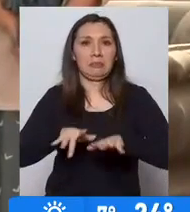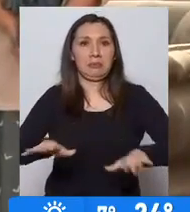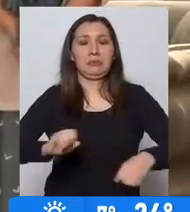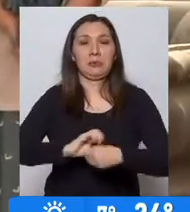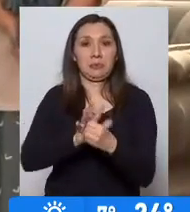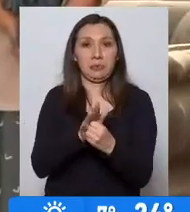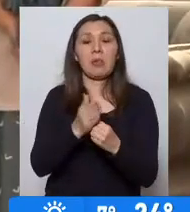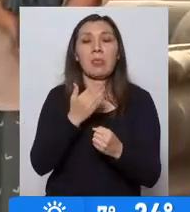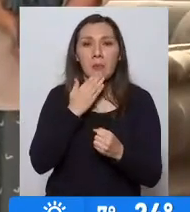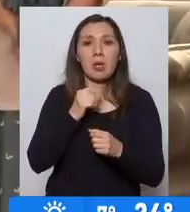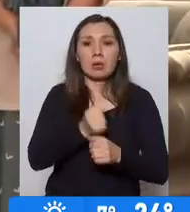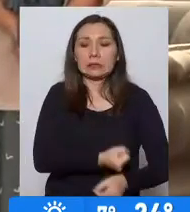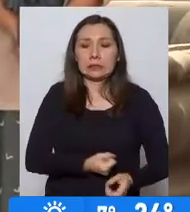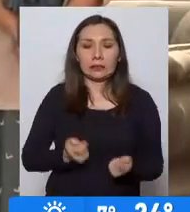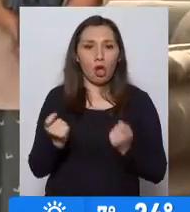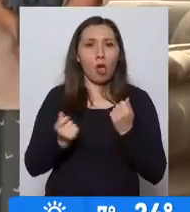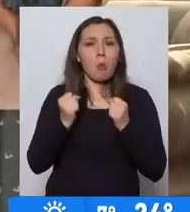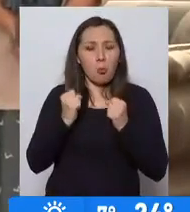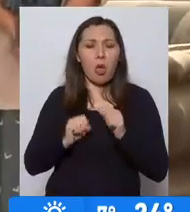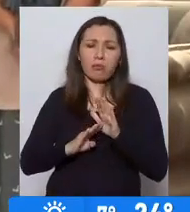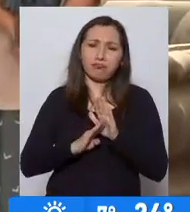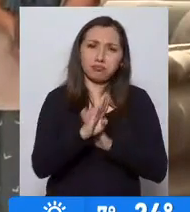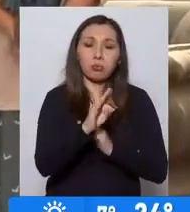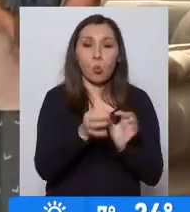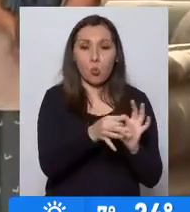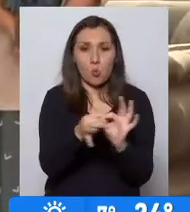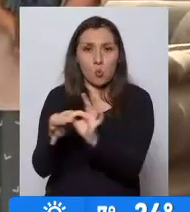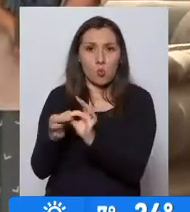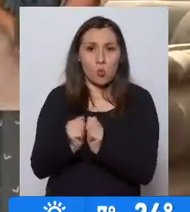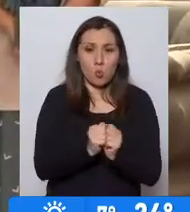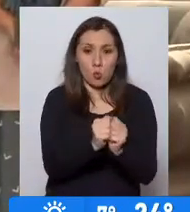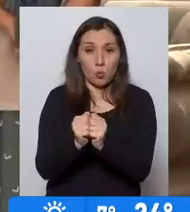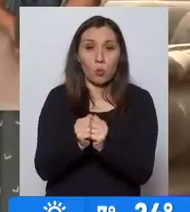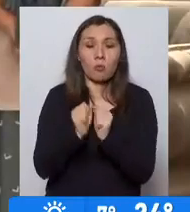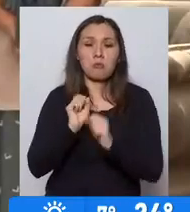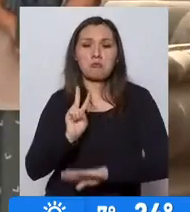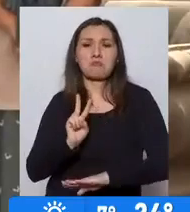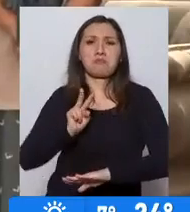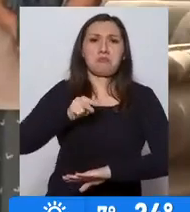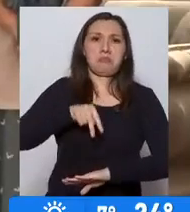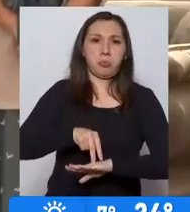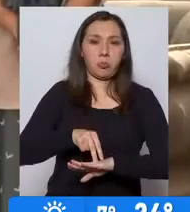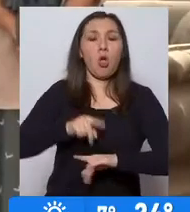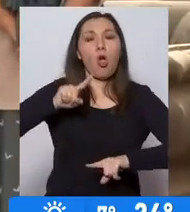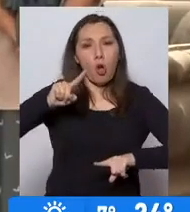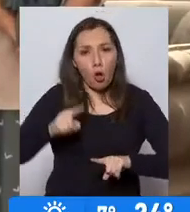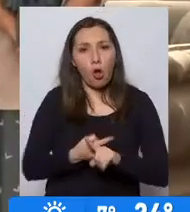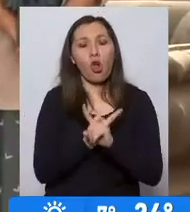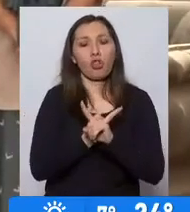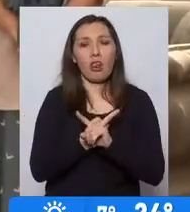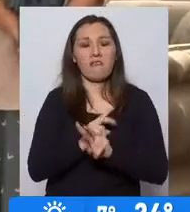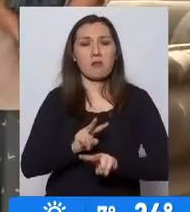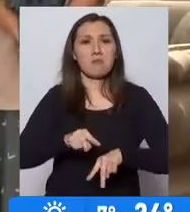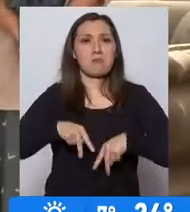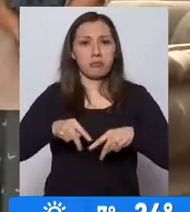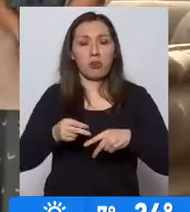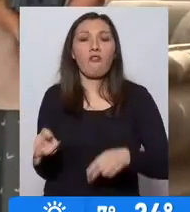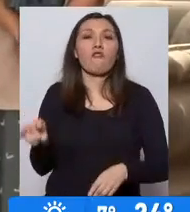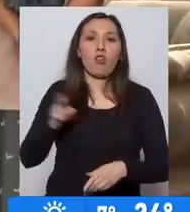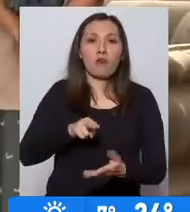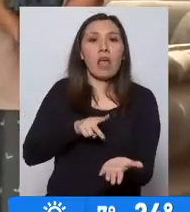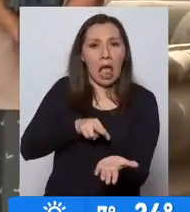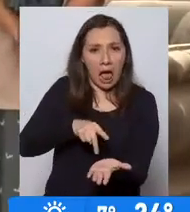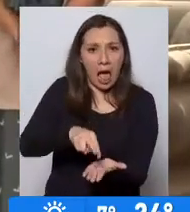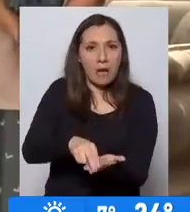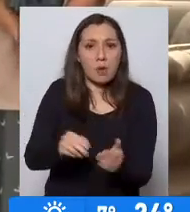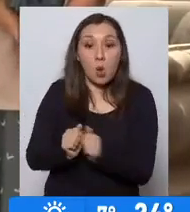vamos a superar esta recesión. Juntos y unidos, nos pondremos de pie y volveremos a